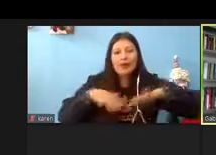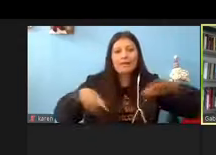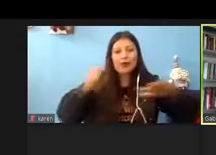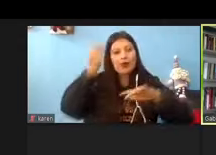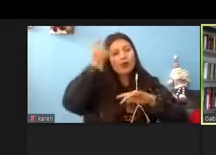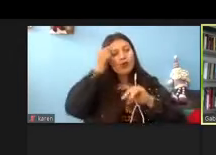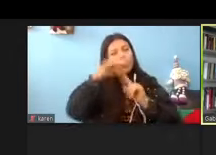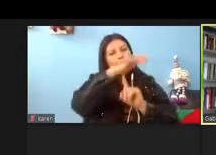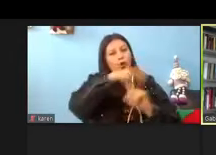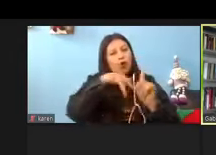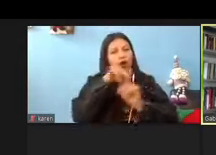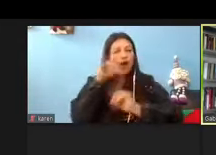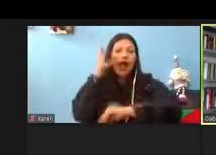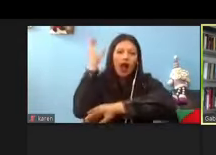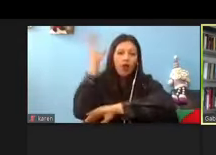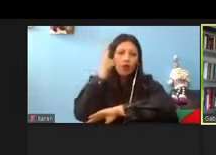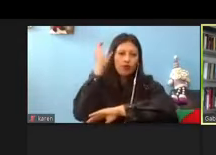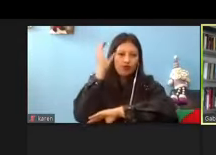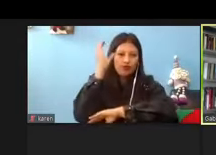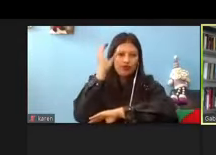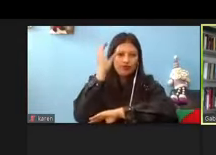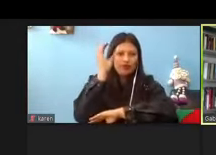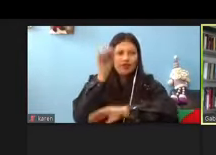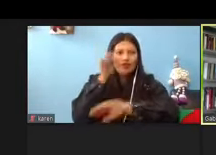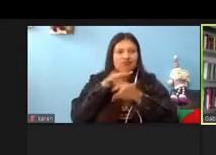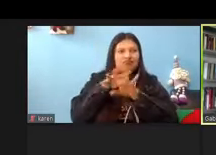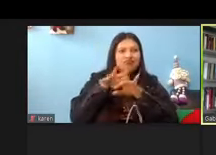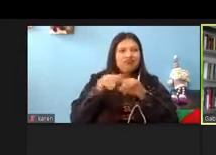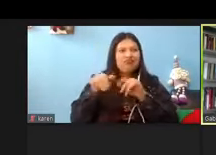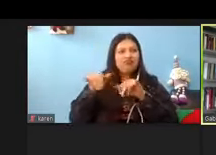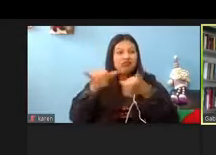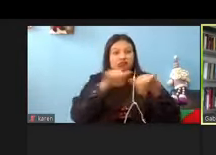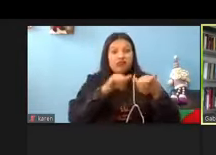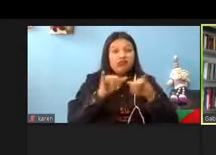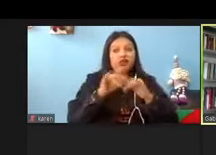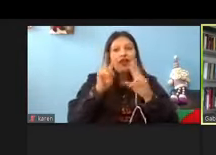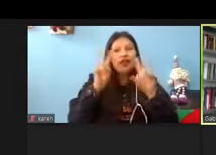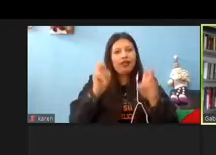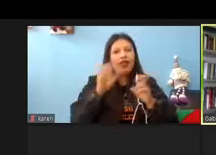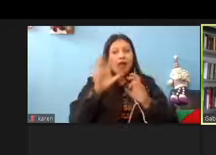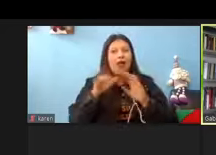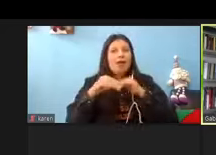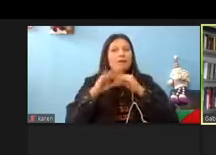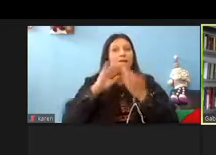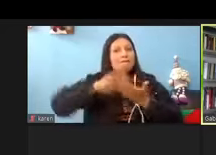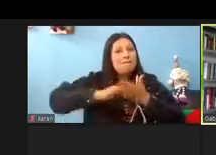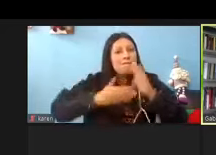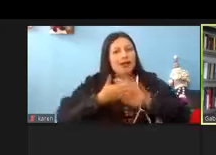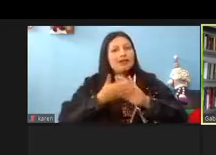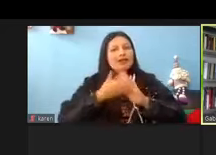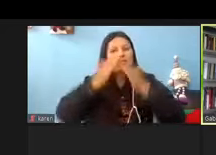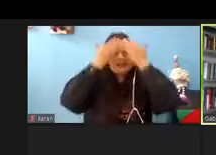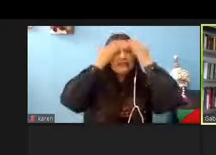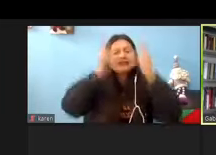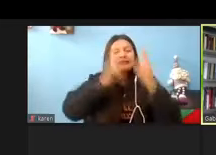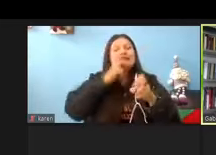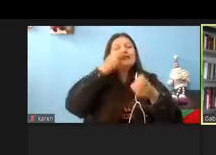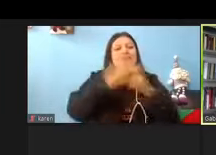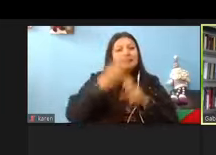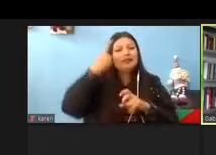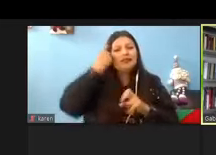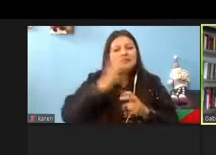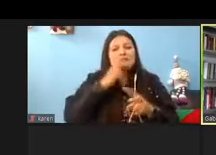un contexto como el colombiano, polarizado, donde la paz y la democracia enfrentan enormes desafíos y